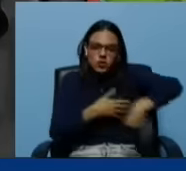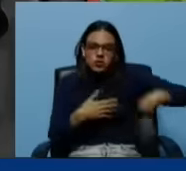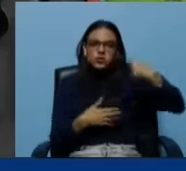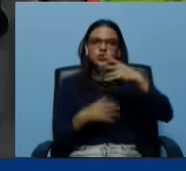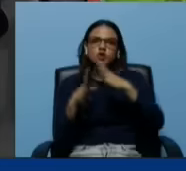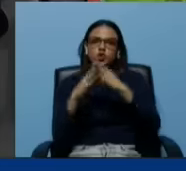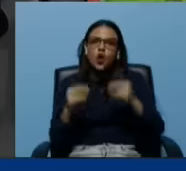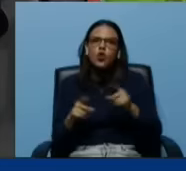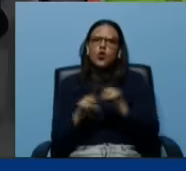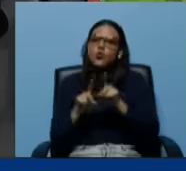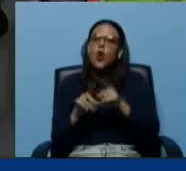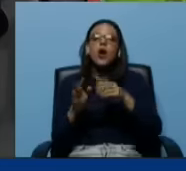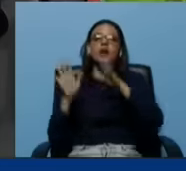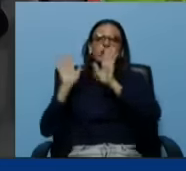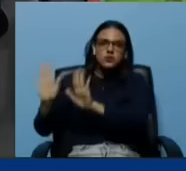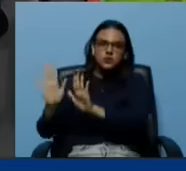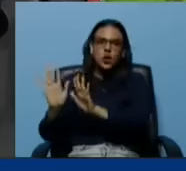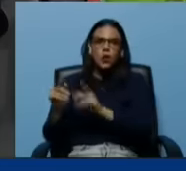nuevo,